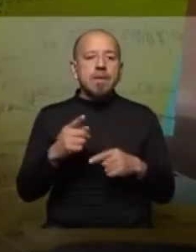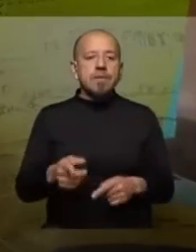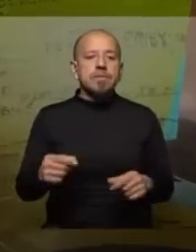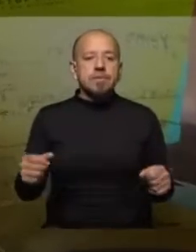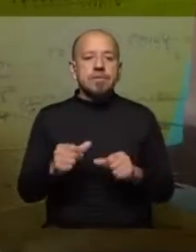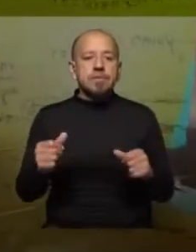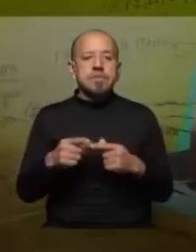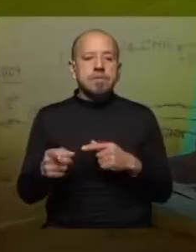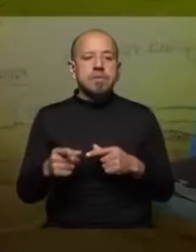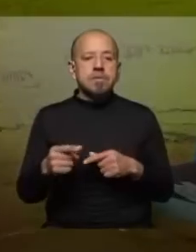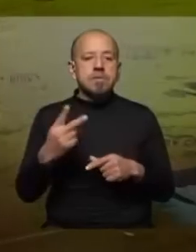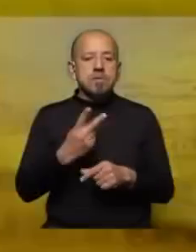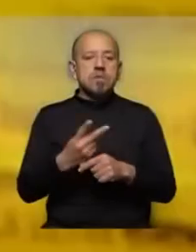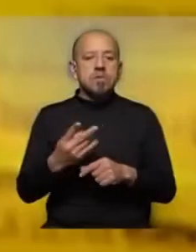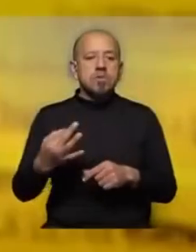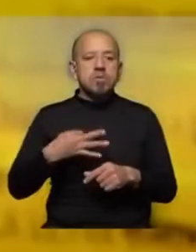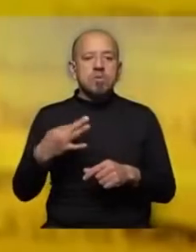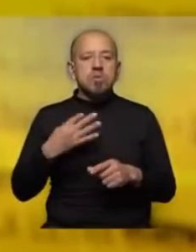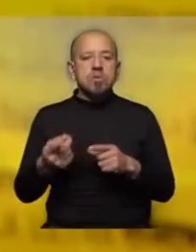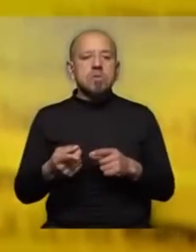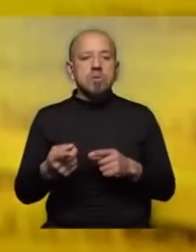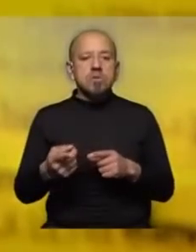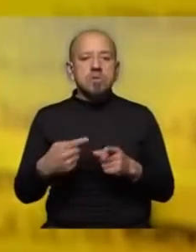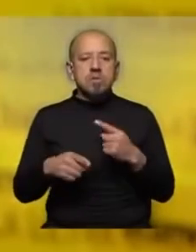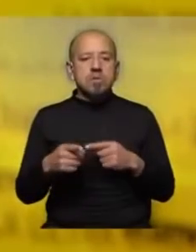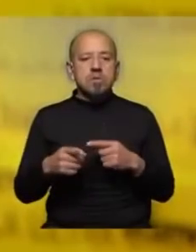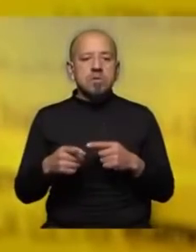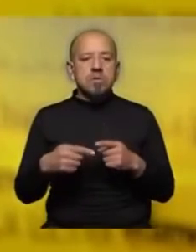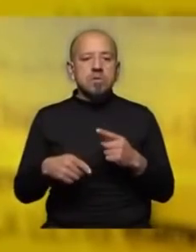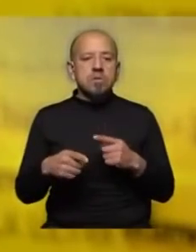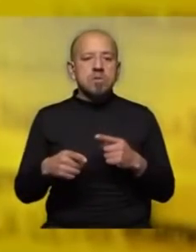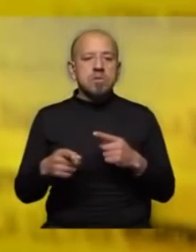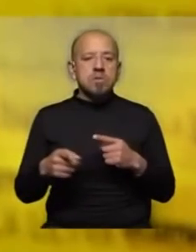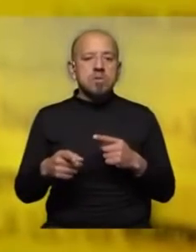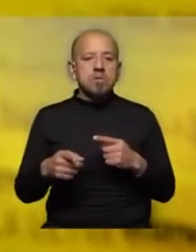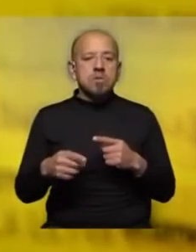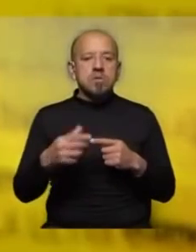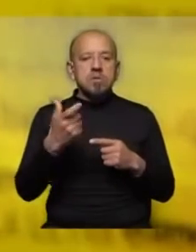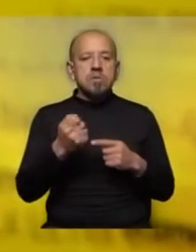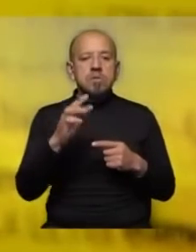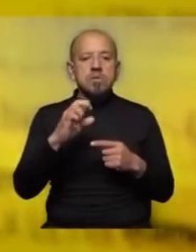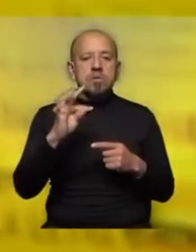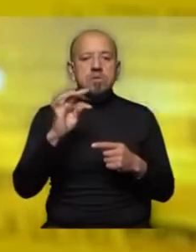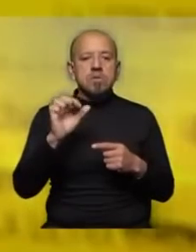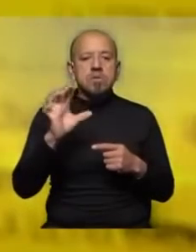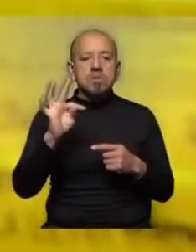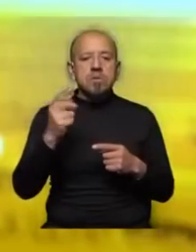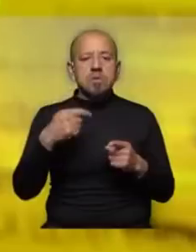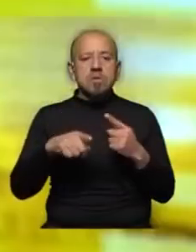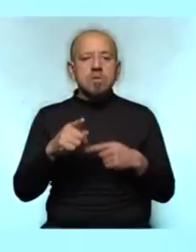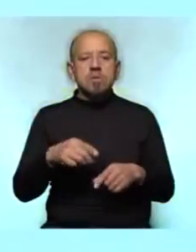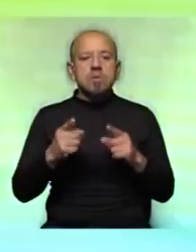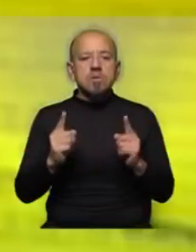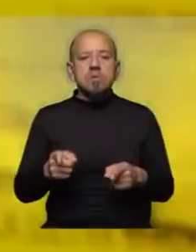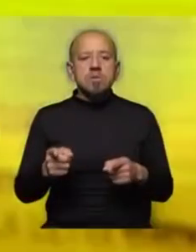llevando adelante en los últimos dos años y los años anteriores en este caso por parte de la doora arteta nuestra presidenta este y